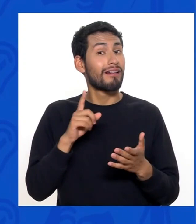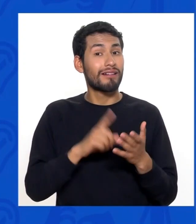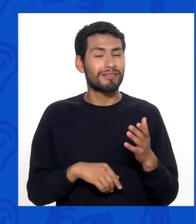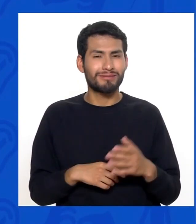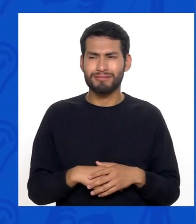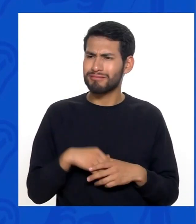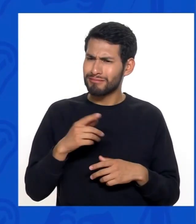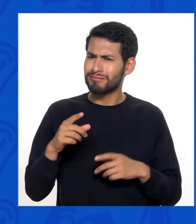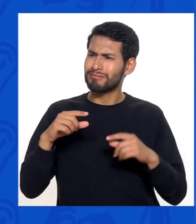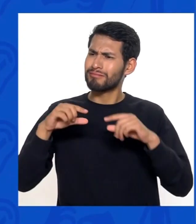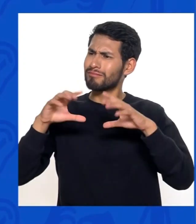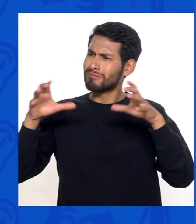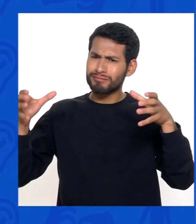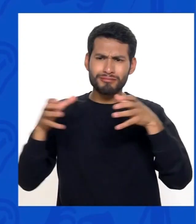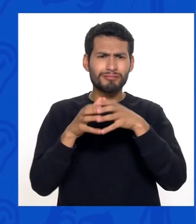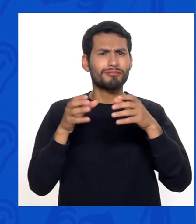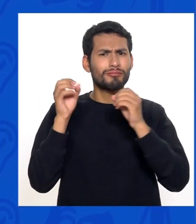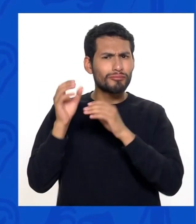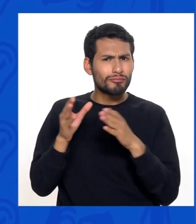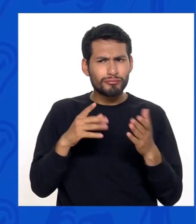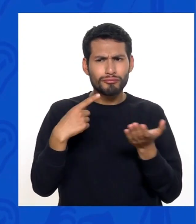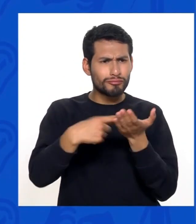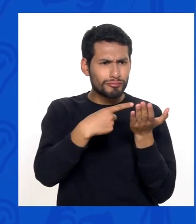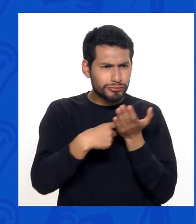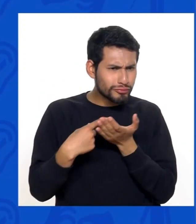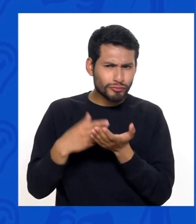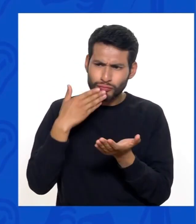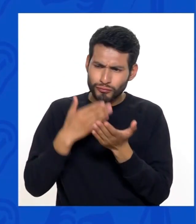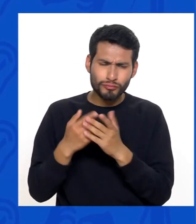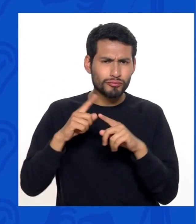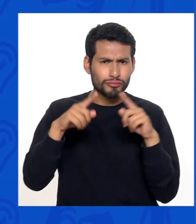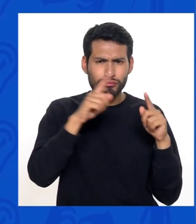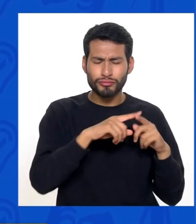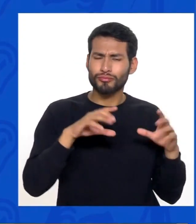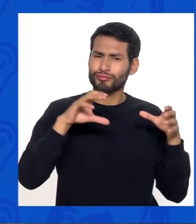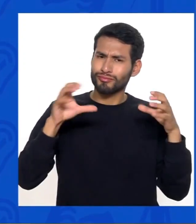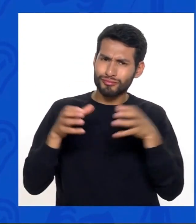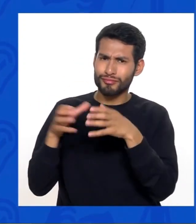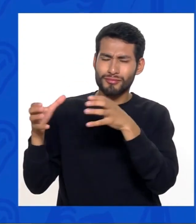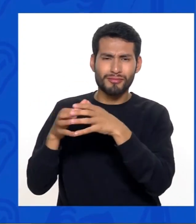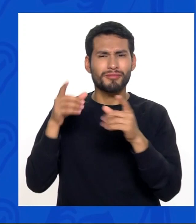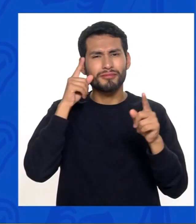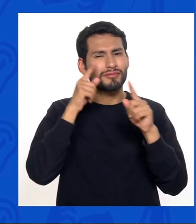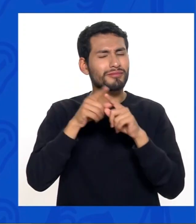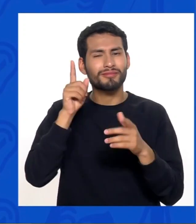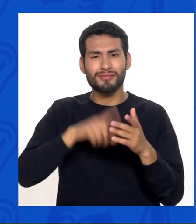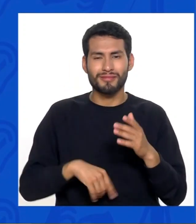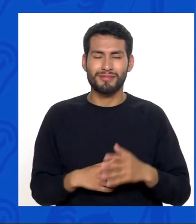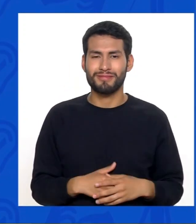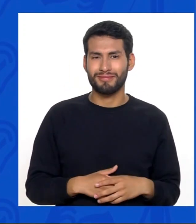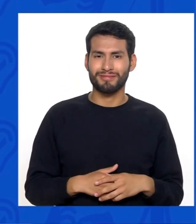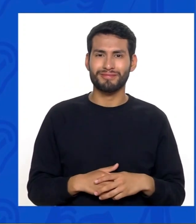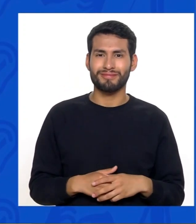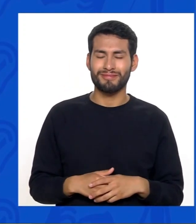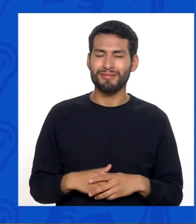es la gran organización y coordinación que se realiza con todos los sectores con el objetivo